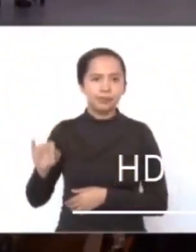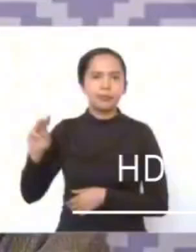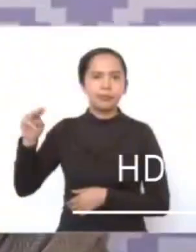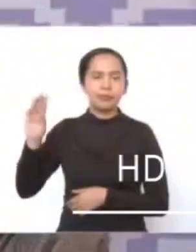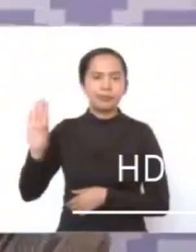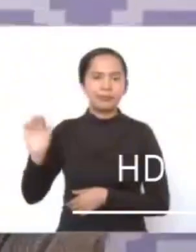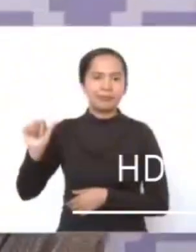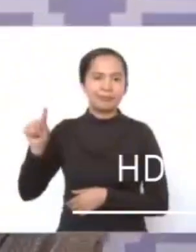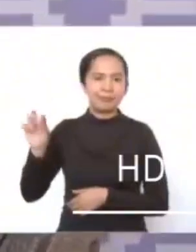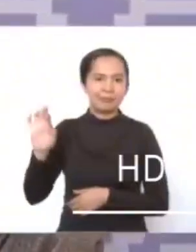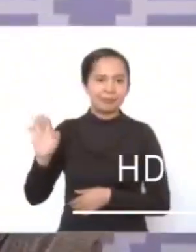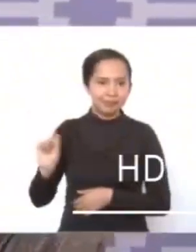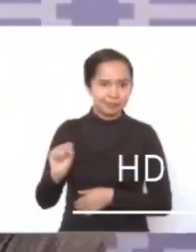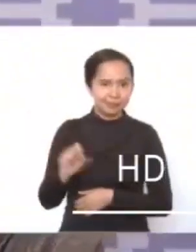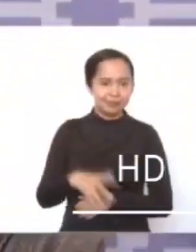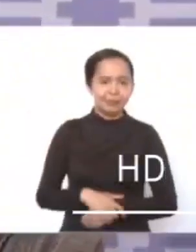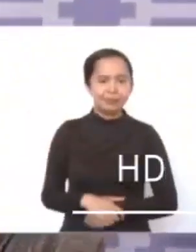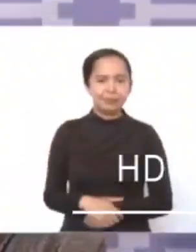Guadarrama.